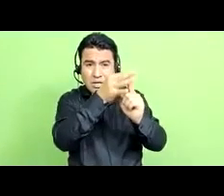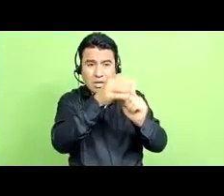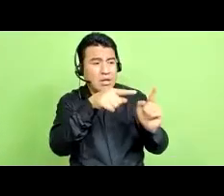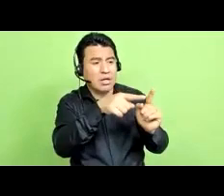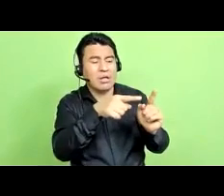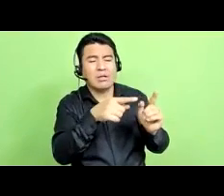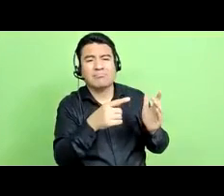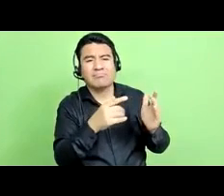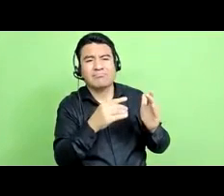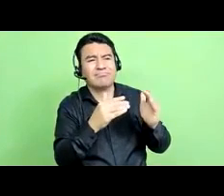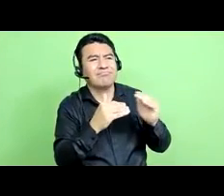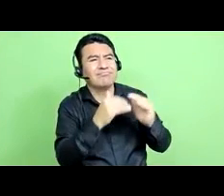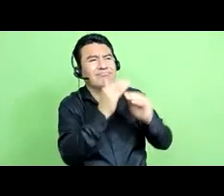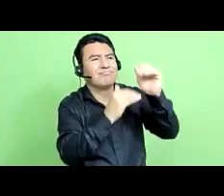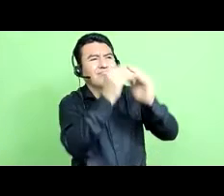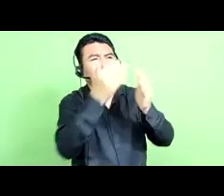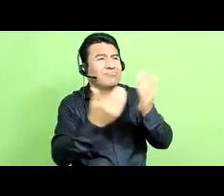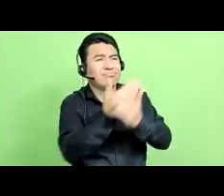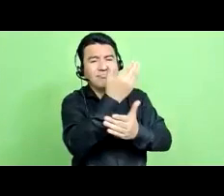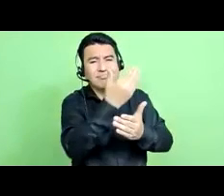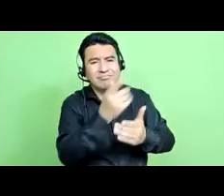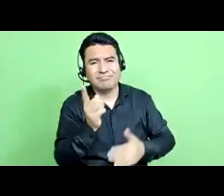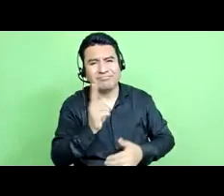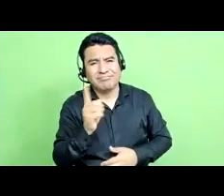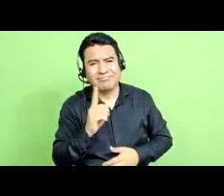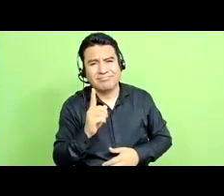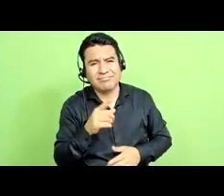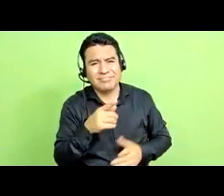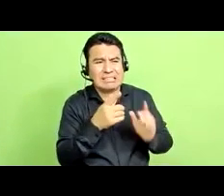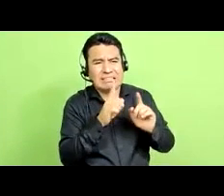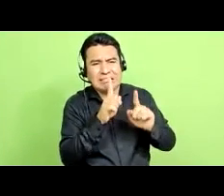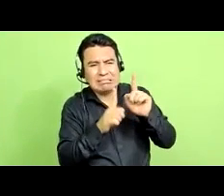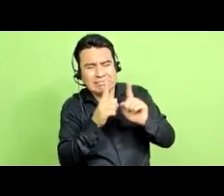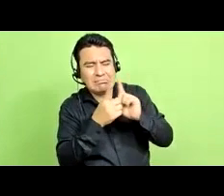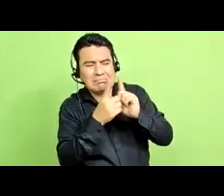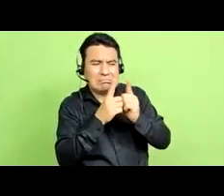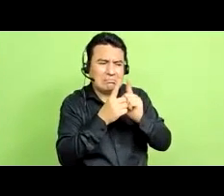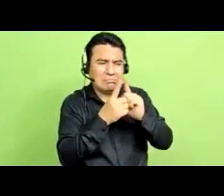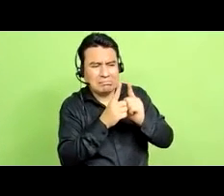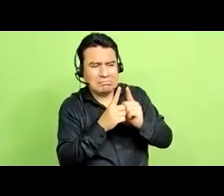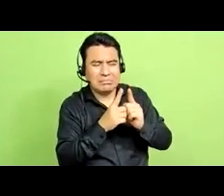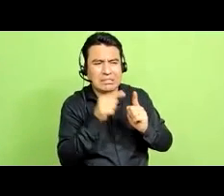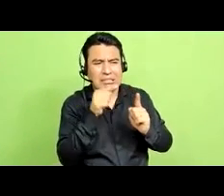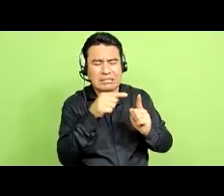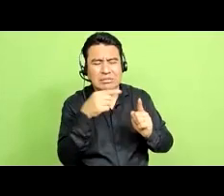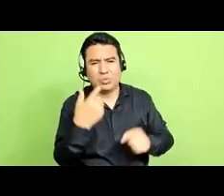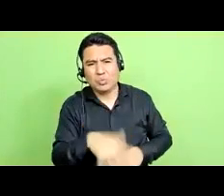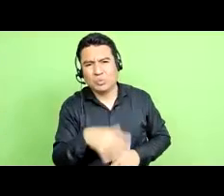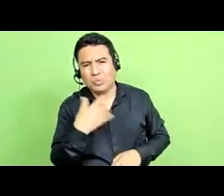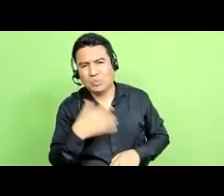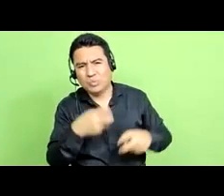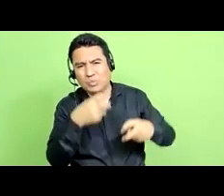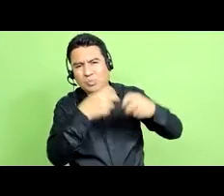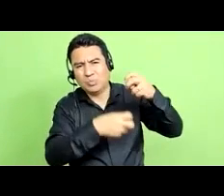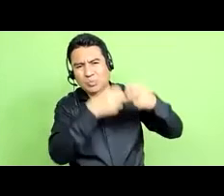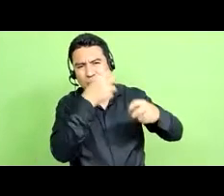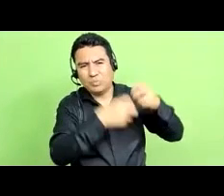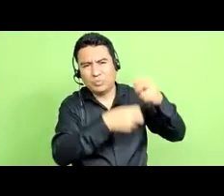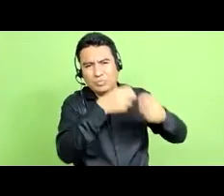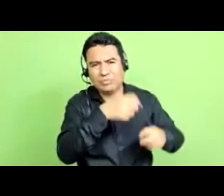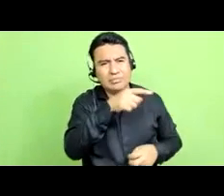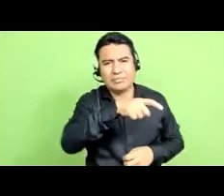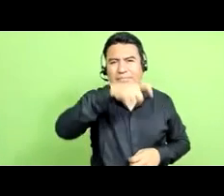infraestructuras que realizan ciertas adecuaciones y ahí sí están en mente tienen que estar